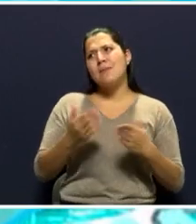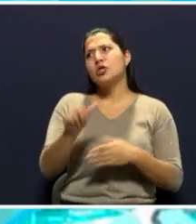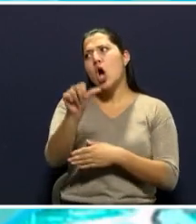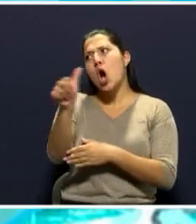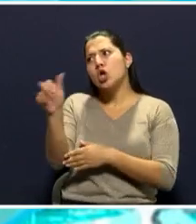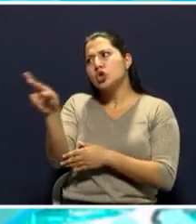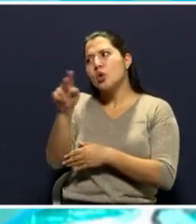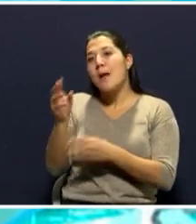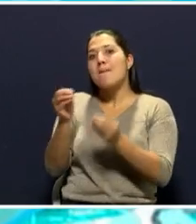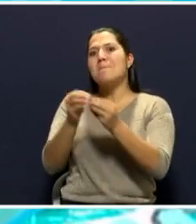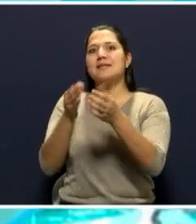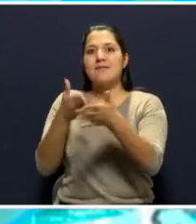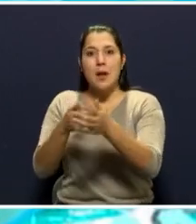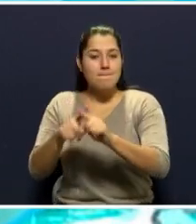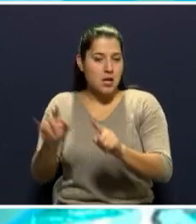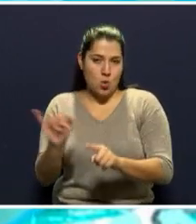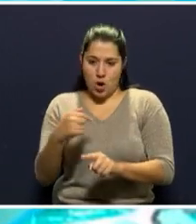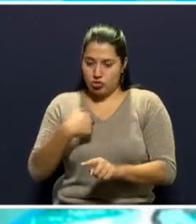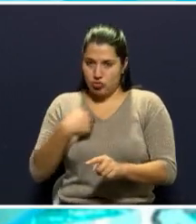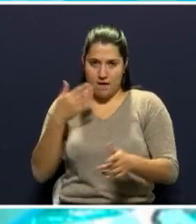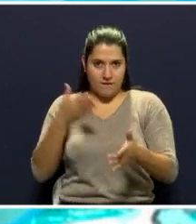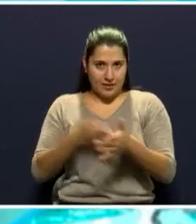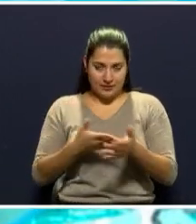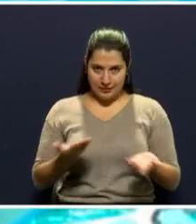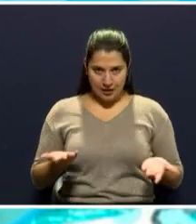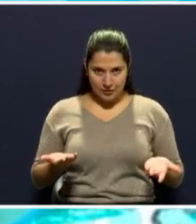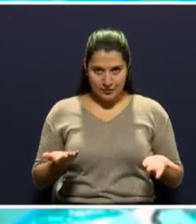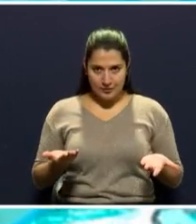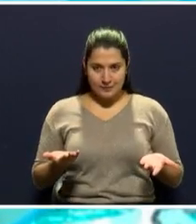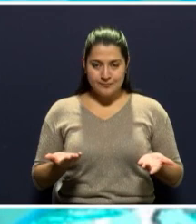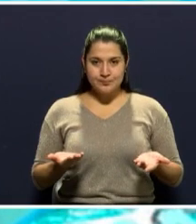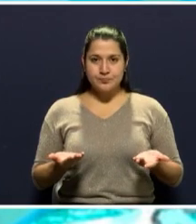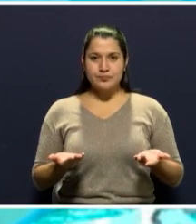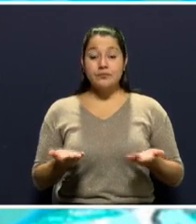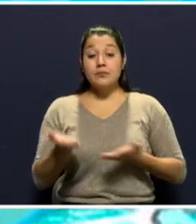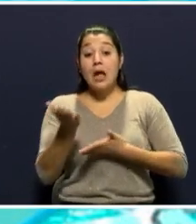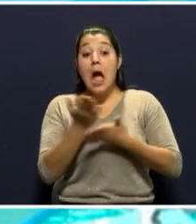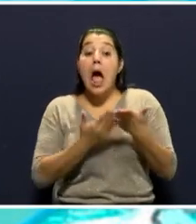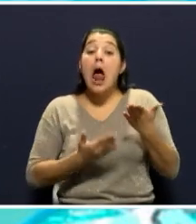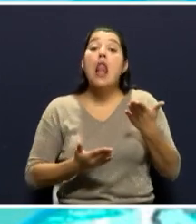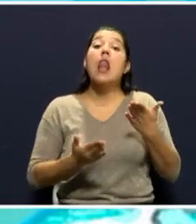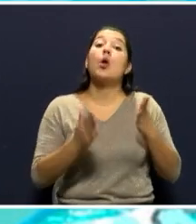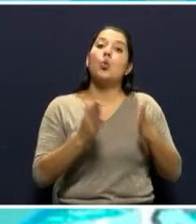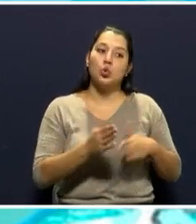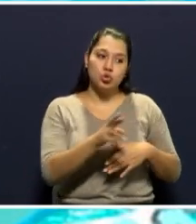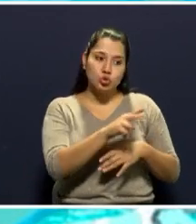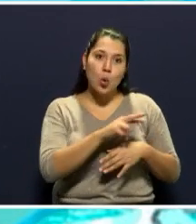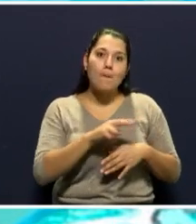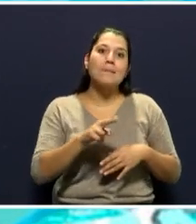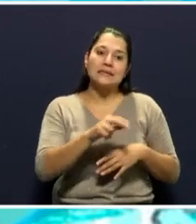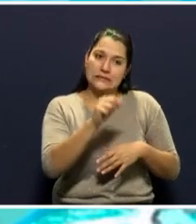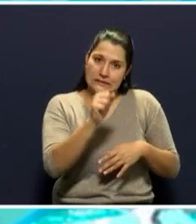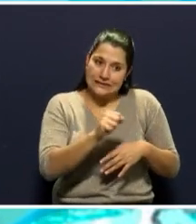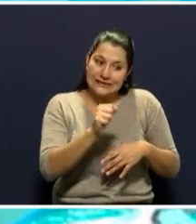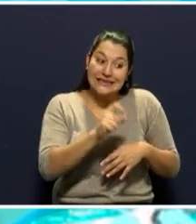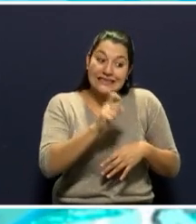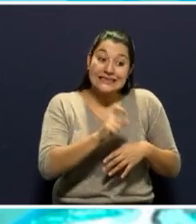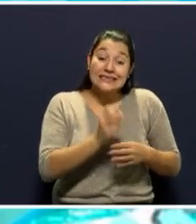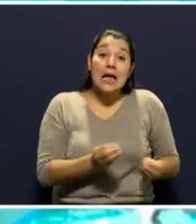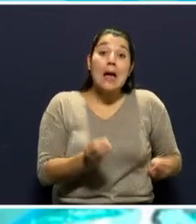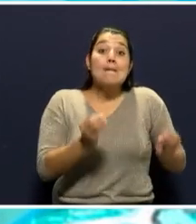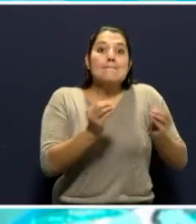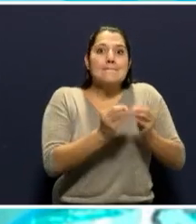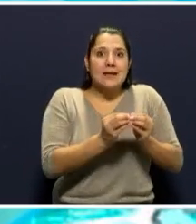compañeros, pero todos nos vemos afectados. Algunos pues que dependen en un alto porcentaje